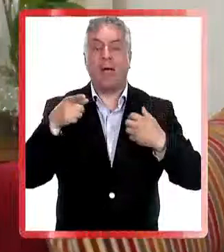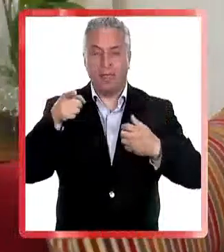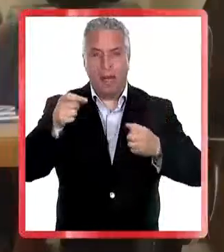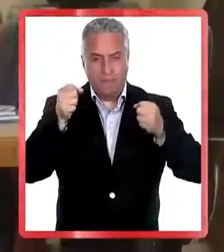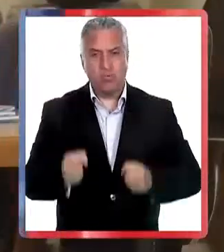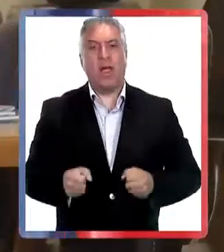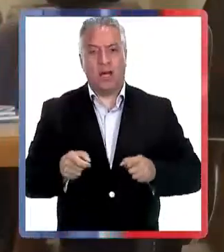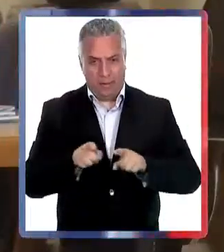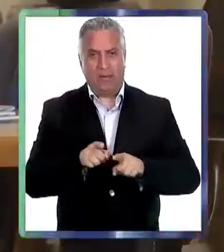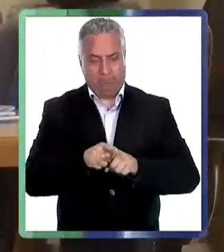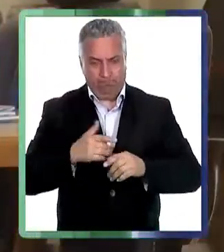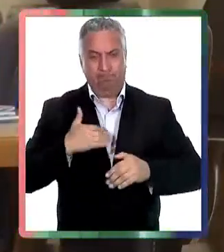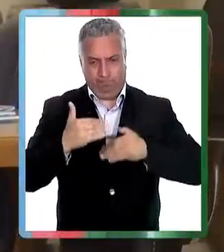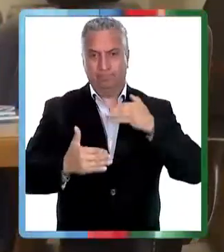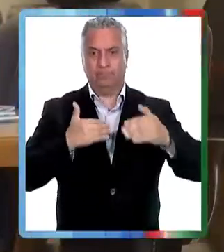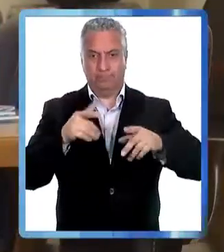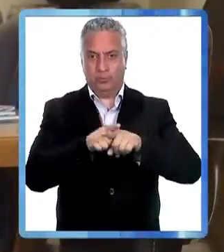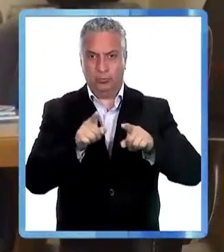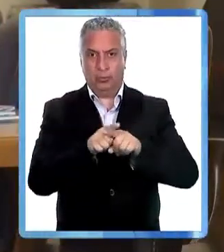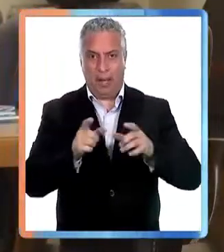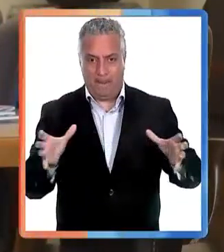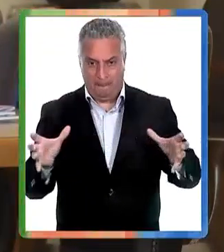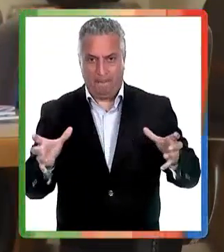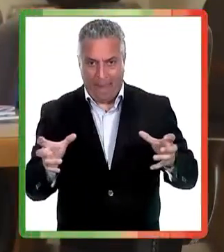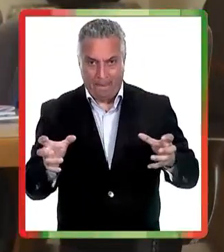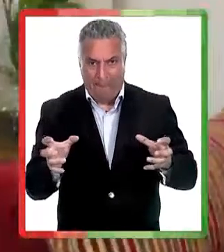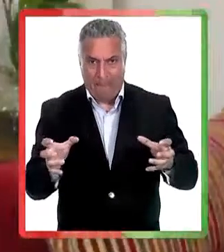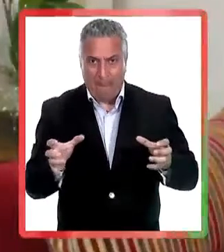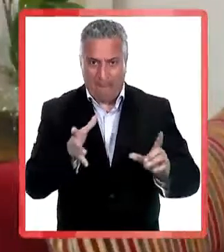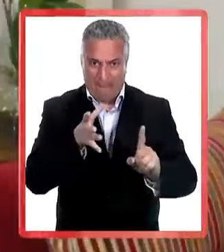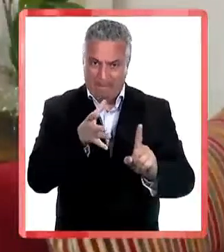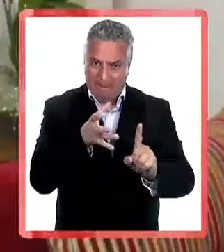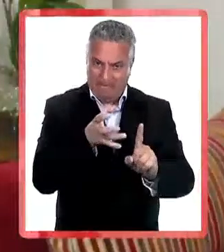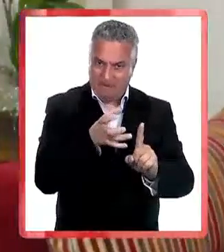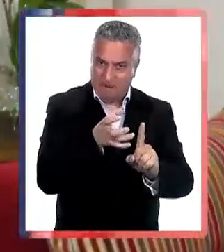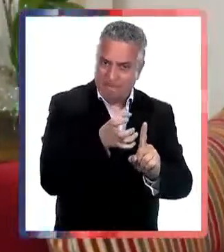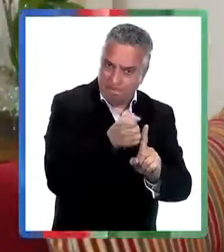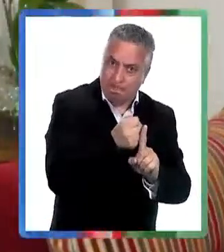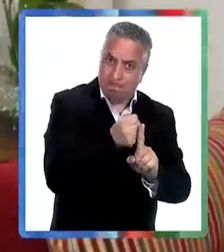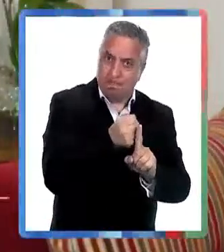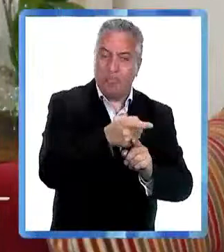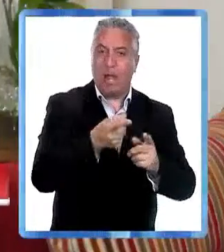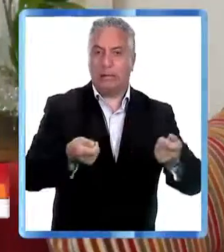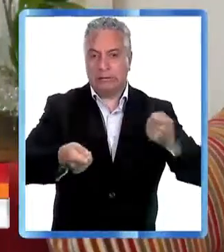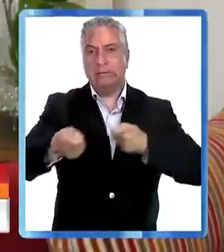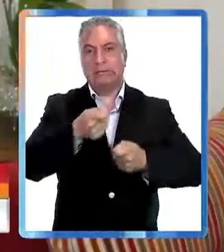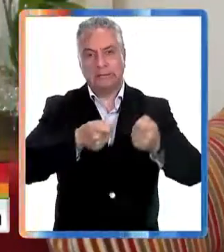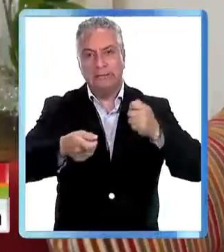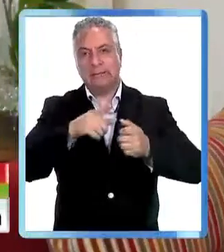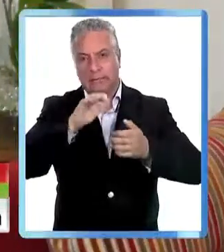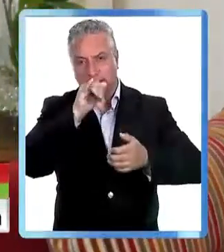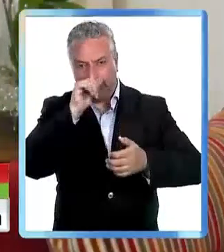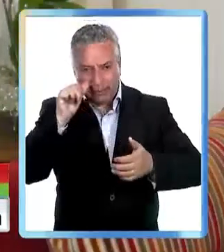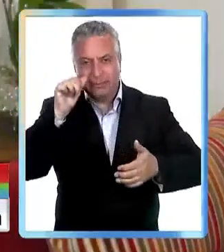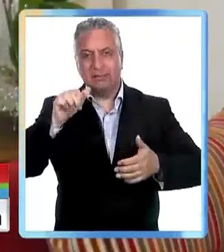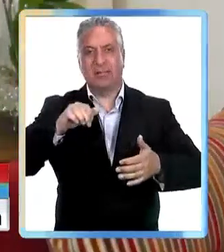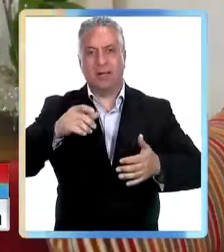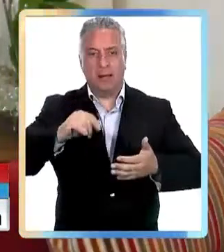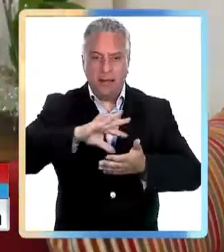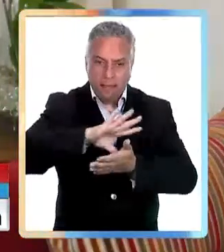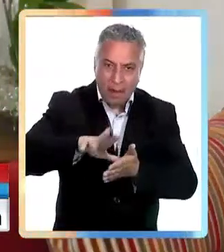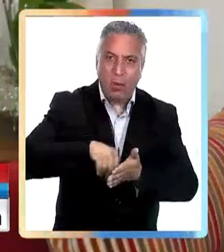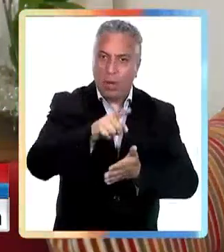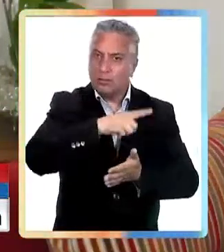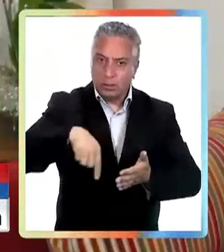operativas para ir como tenazas, así apretando a este crimen organizado, a este narcotráfico y a la delincuencia